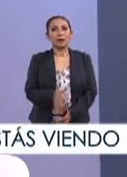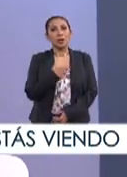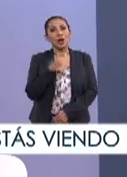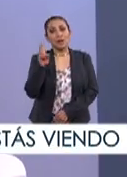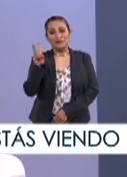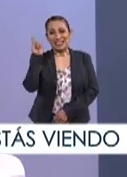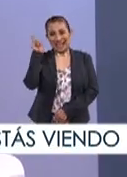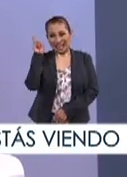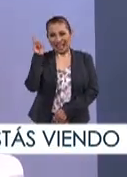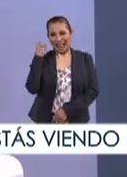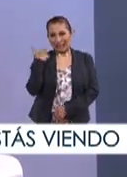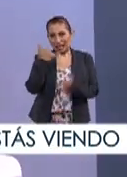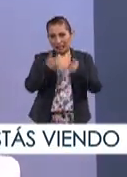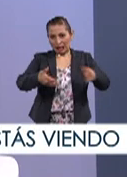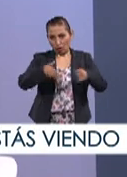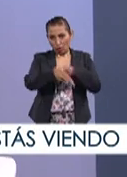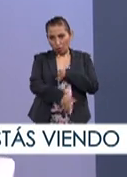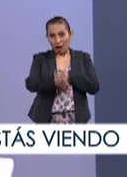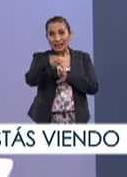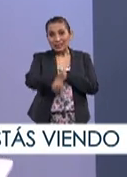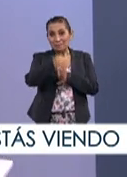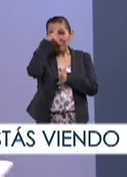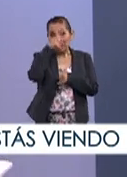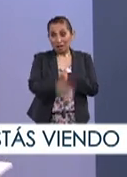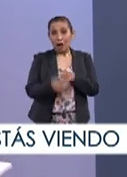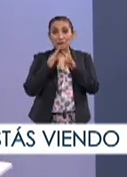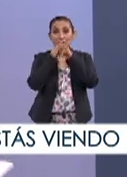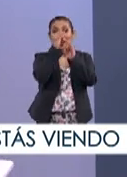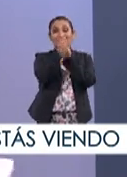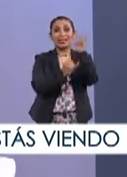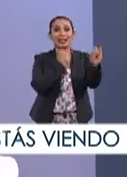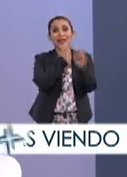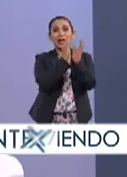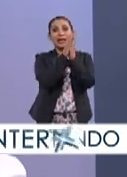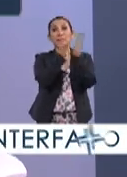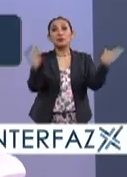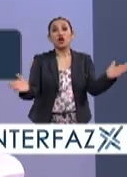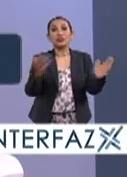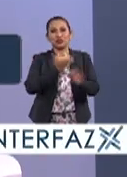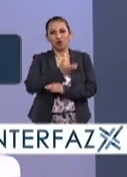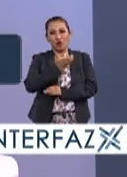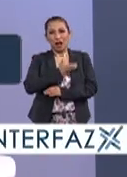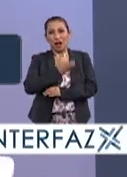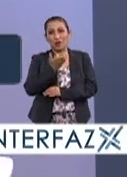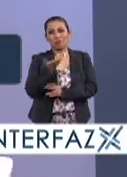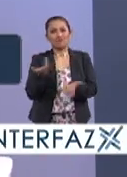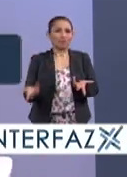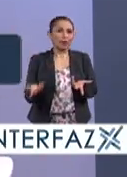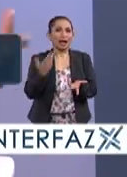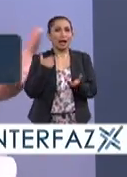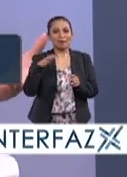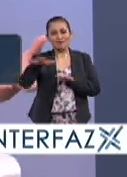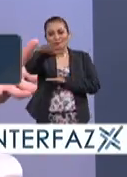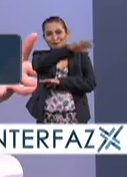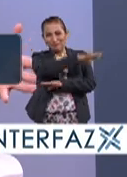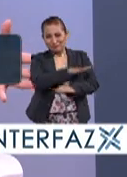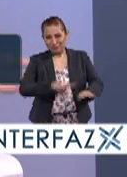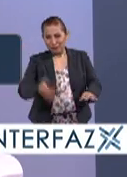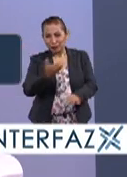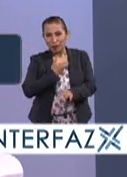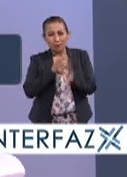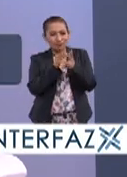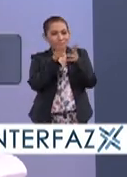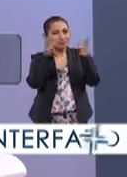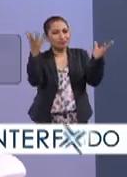Bueno, el viernes pasado se inauguró en nuestro país la Feria Internacional del Libro del Zócalo, es decir, la plancha del Zócalo,